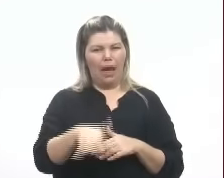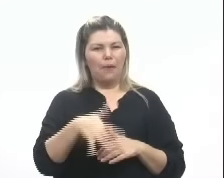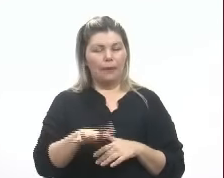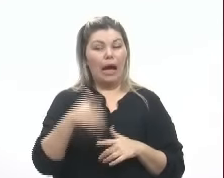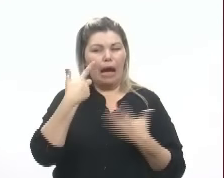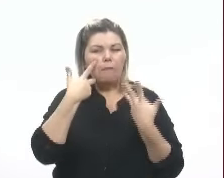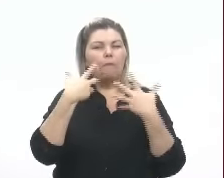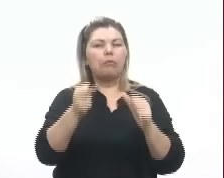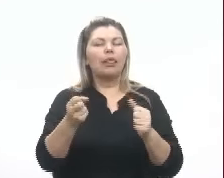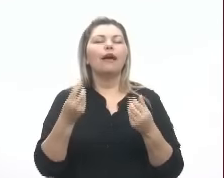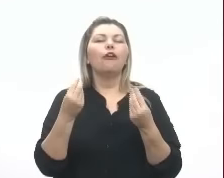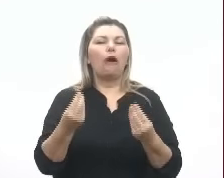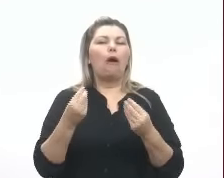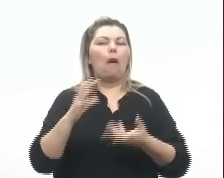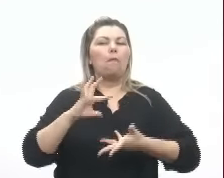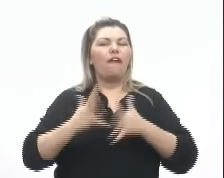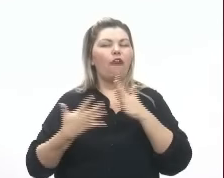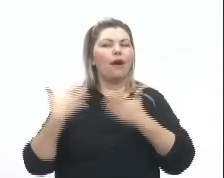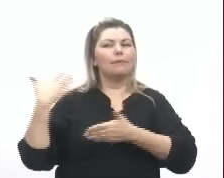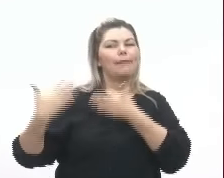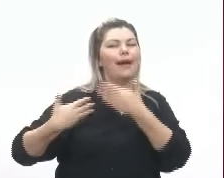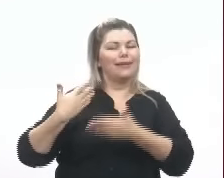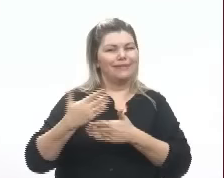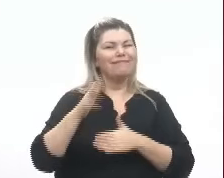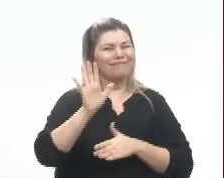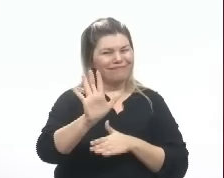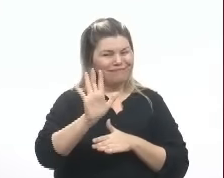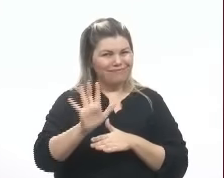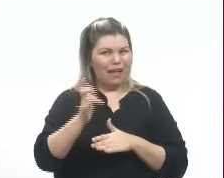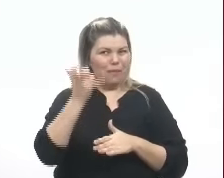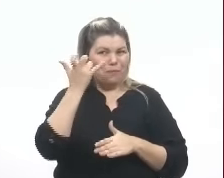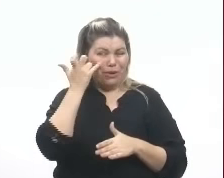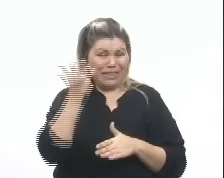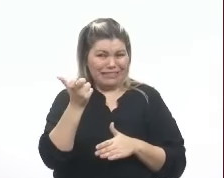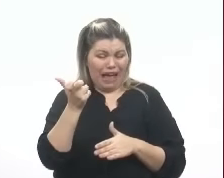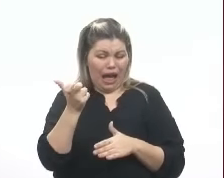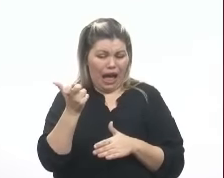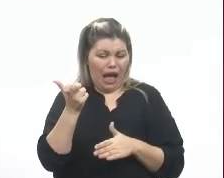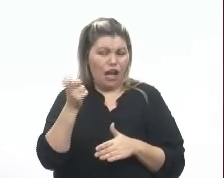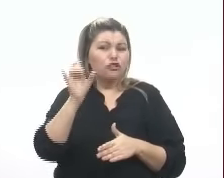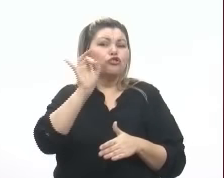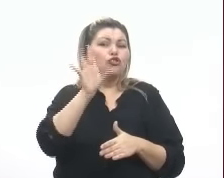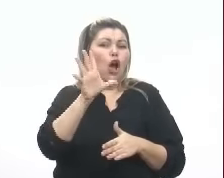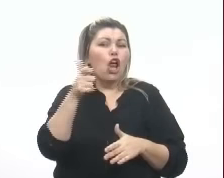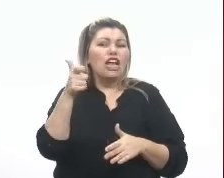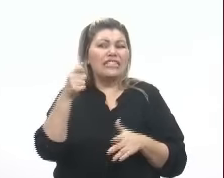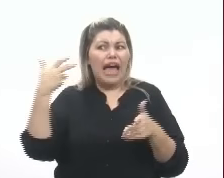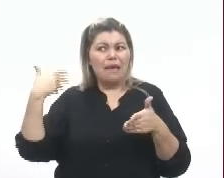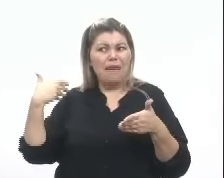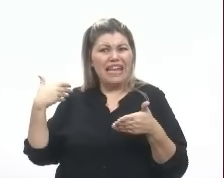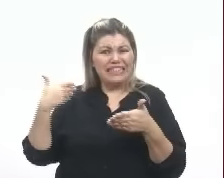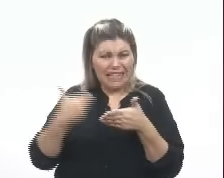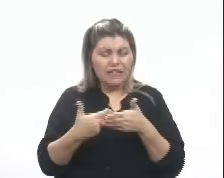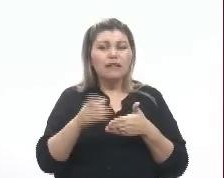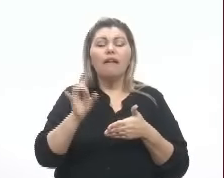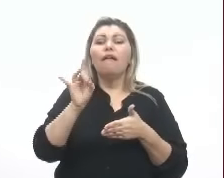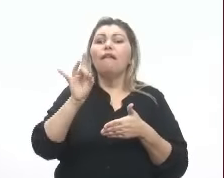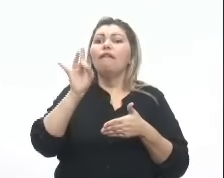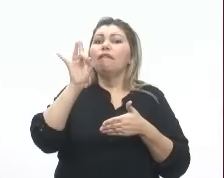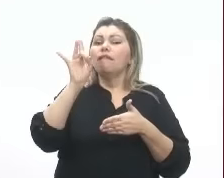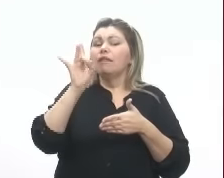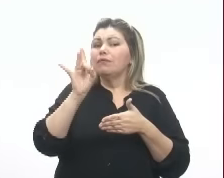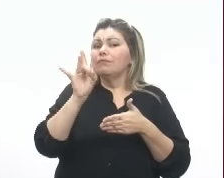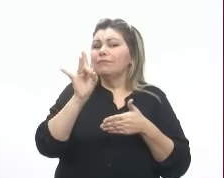mano. ¿Verdad? Porque esto pasó 6 meses recién, y ya tuvieron una revuelta que no sabían cómo hacer para tapar. Ahora le dieron para